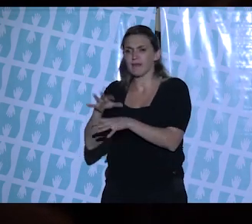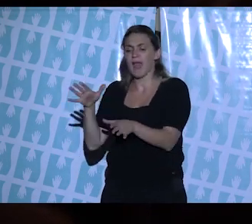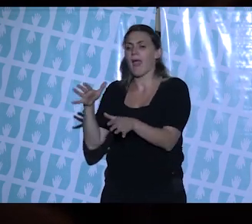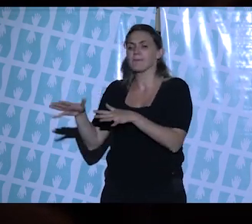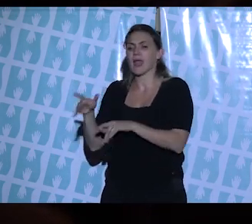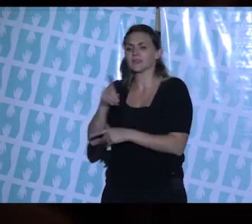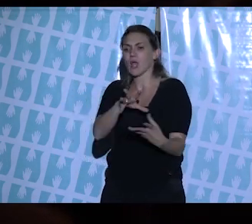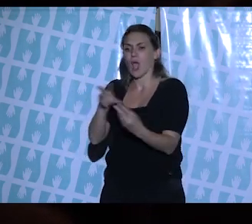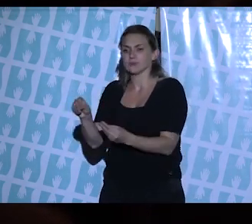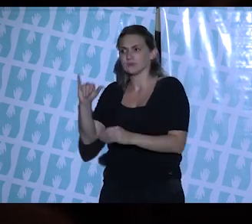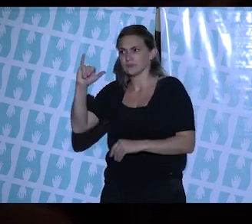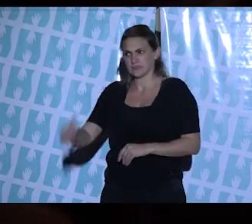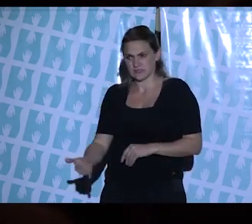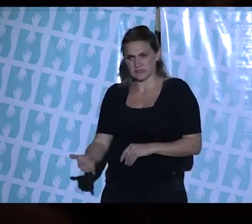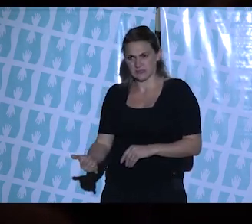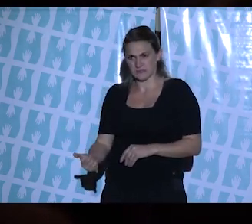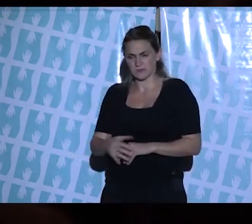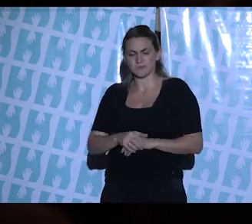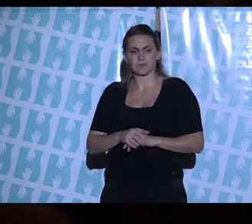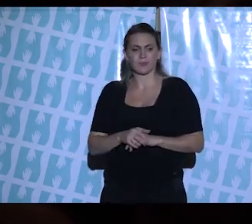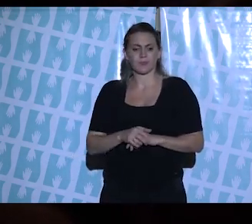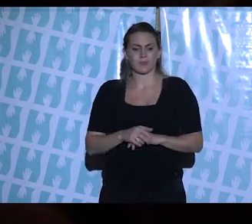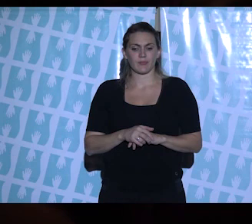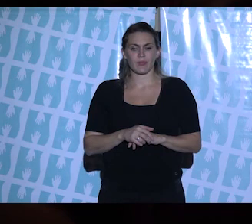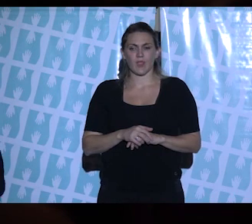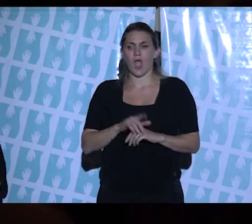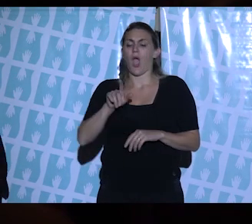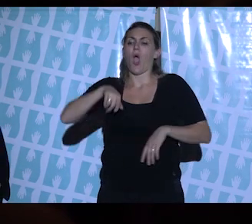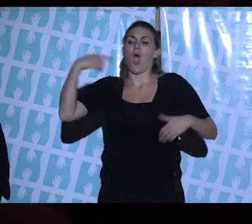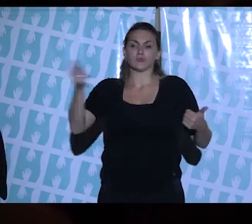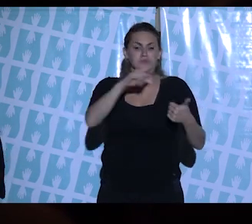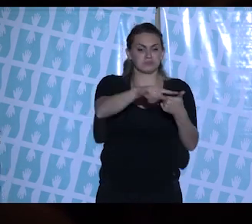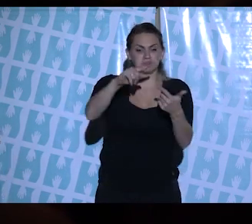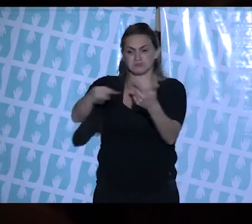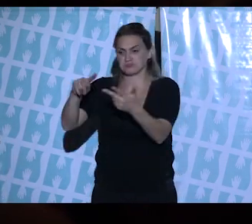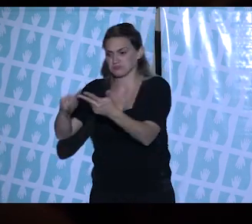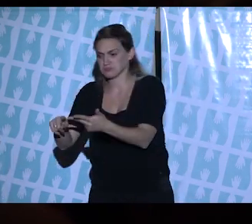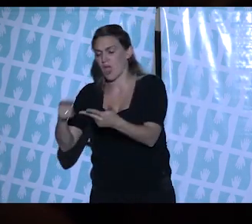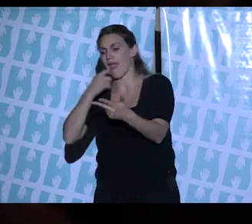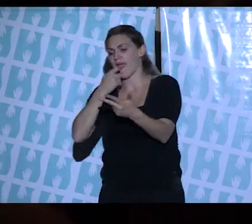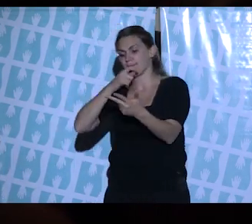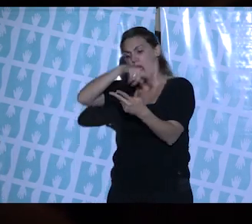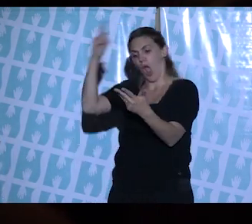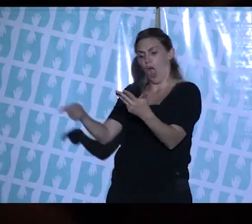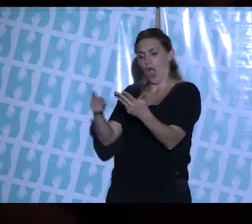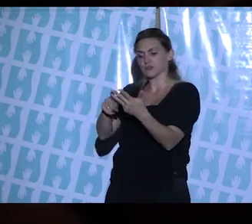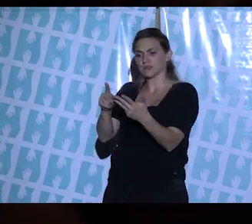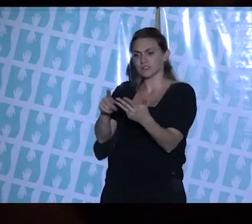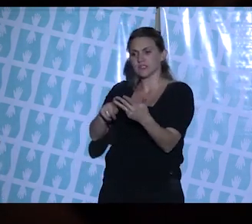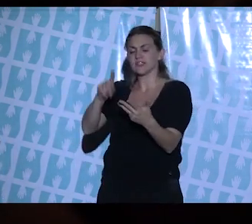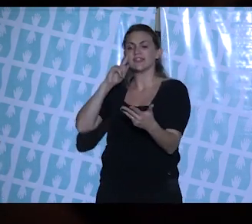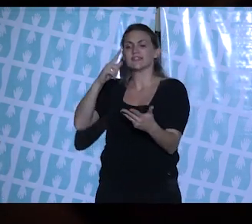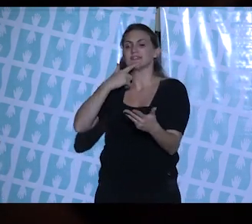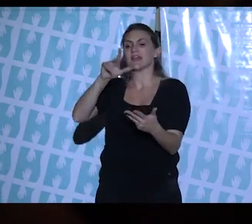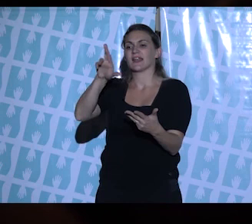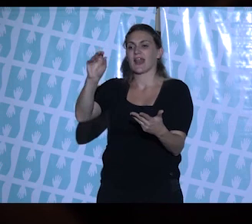en pacientes con enfermedad de Parkinson. Otro ejemplo de reposicionamiento es la isradipina.